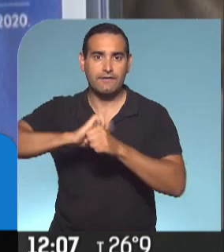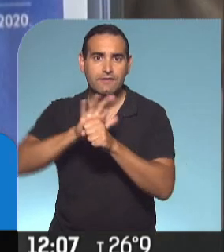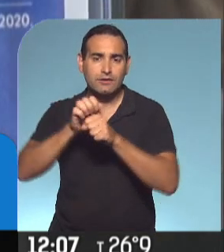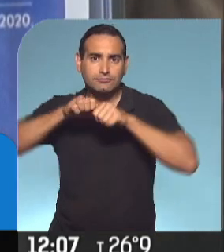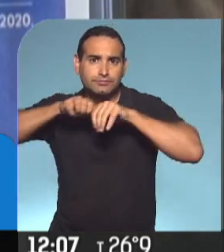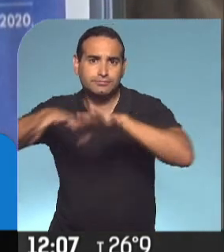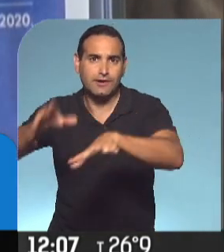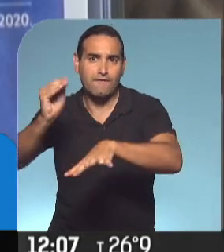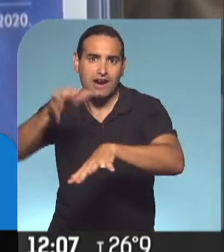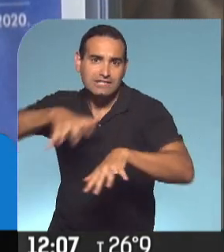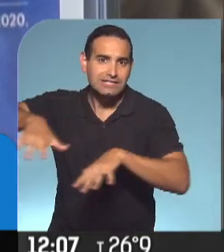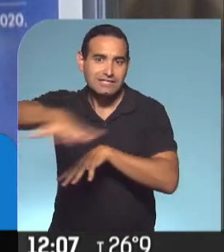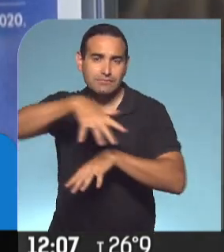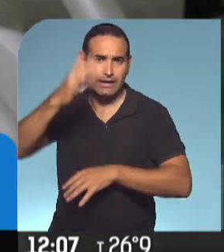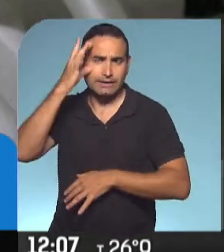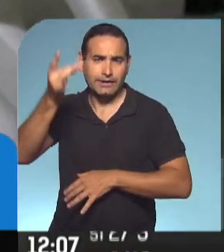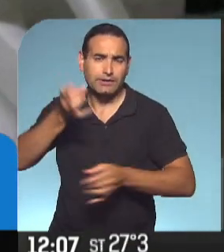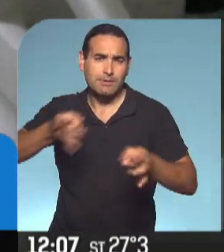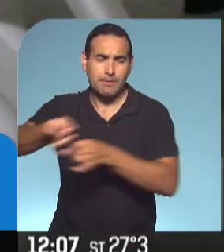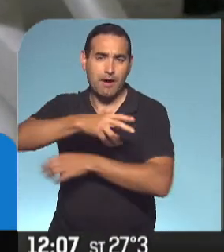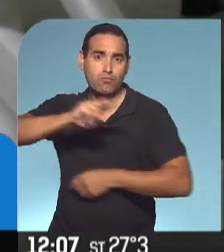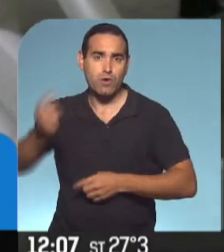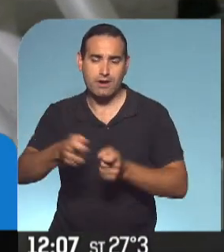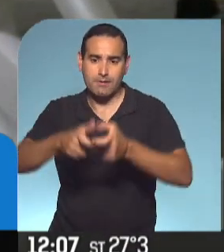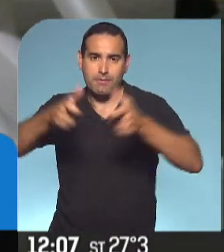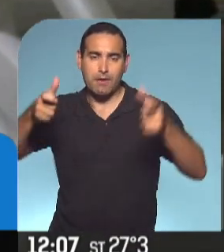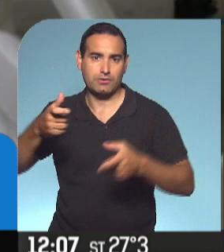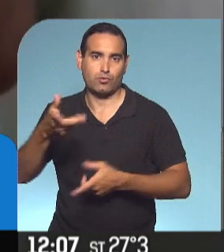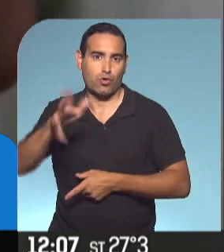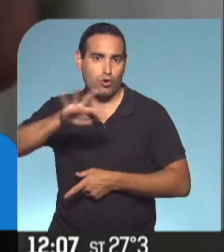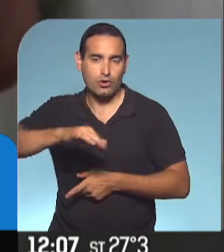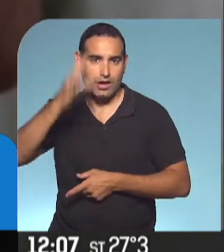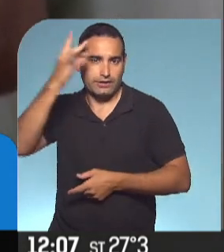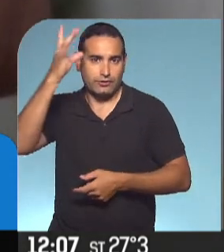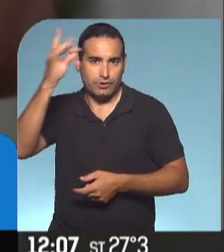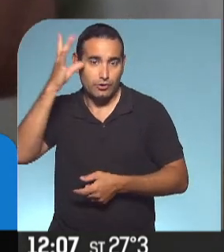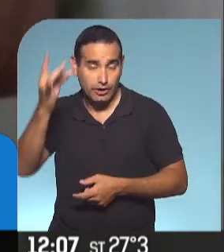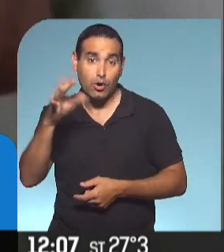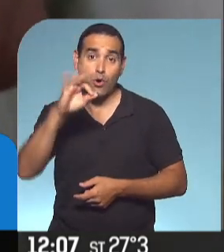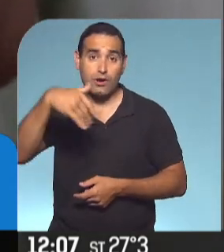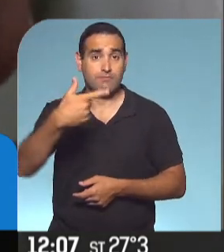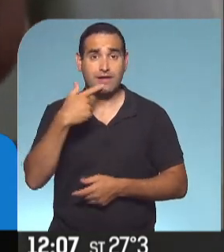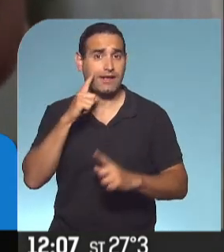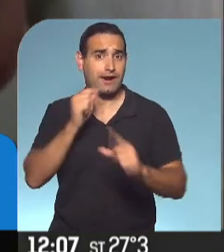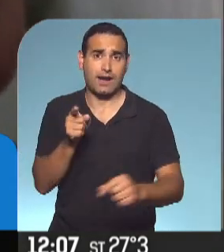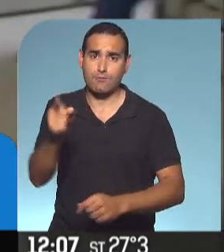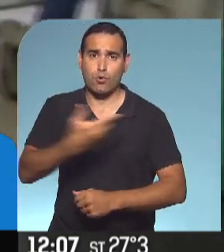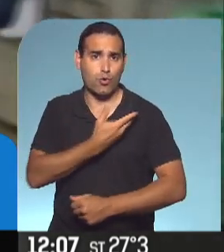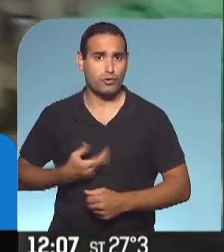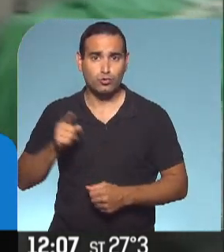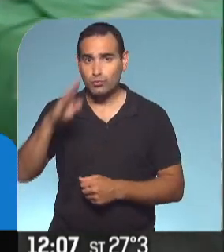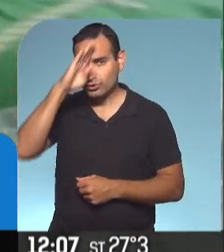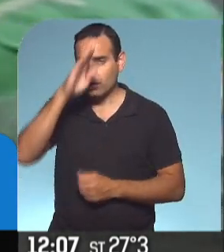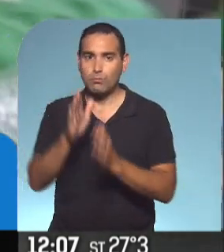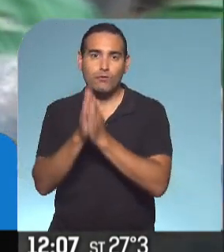brasil donde los recursos de contagios y muertes se baten a diario el organismo le reclamo al gobierno de bolsonaro que se tome en